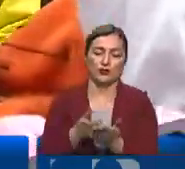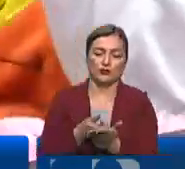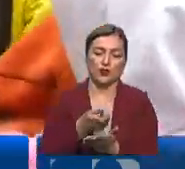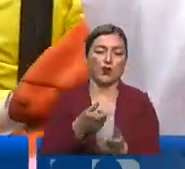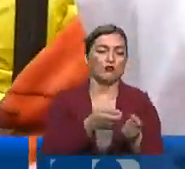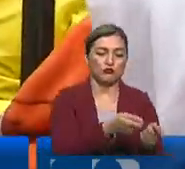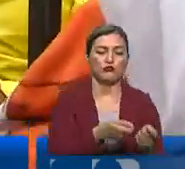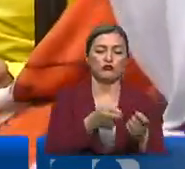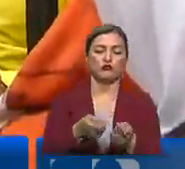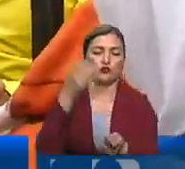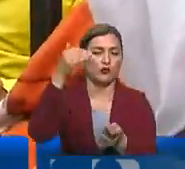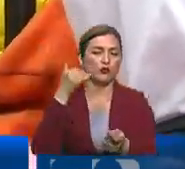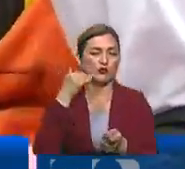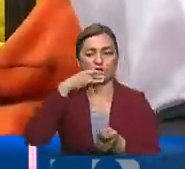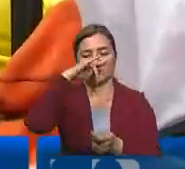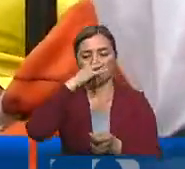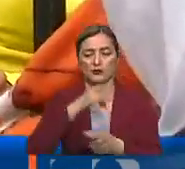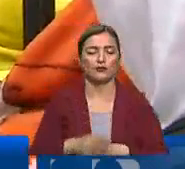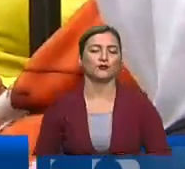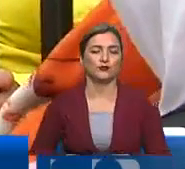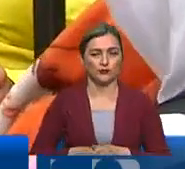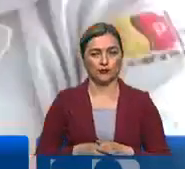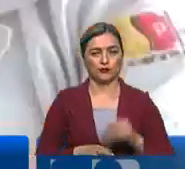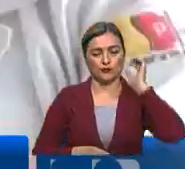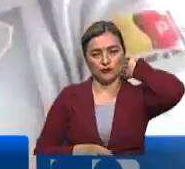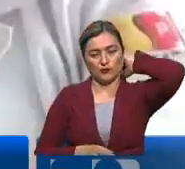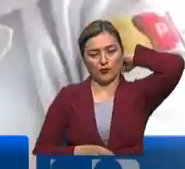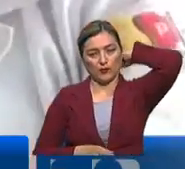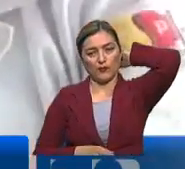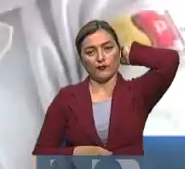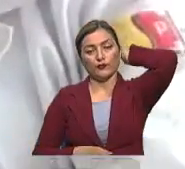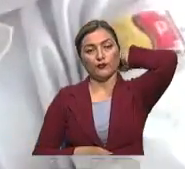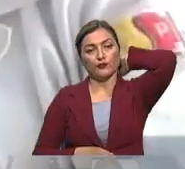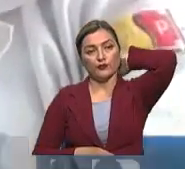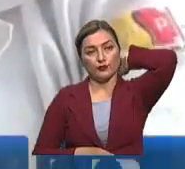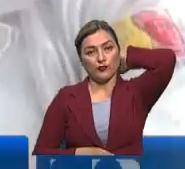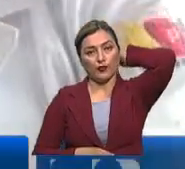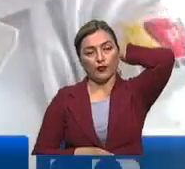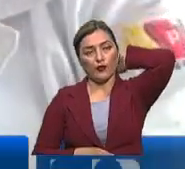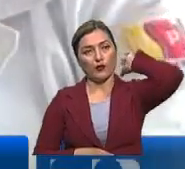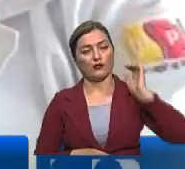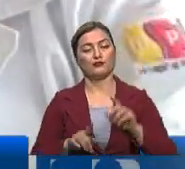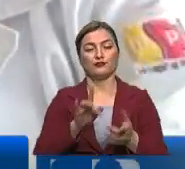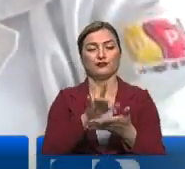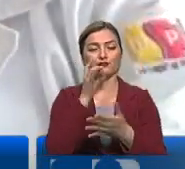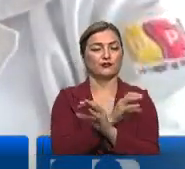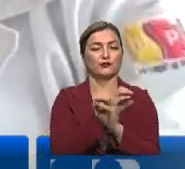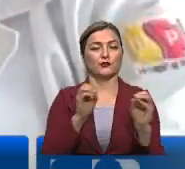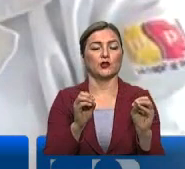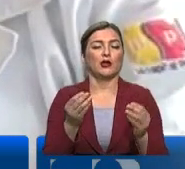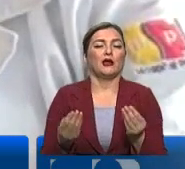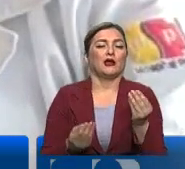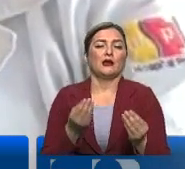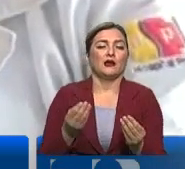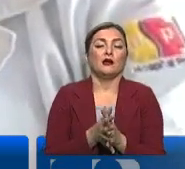de medicina para los menores internados en esa casa de salud. Hay medicamentos que no disponemos al momento. Aproximadamente